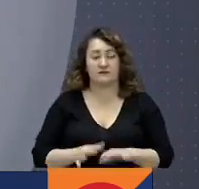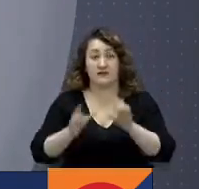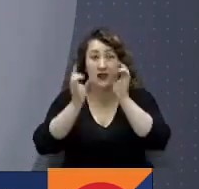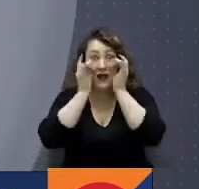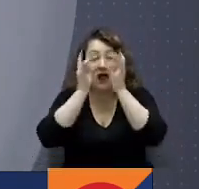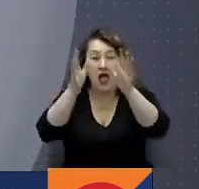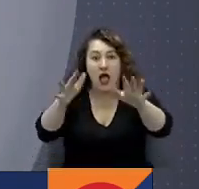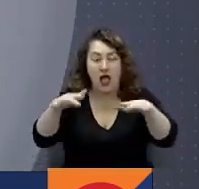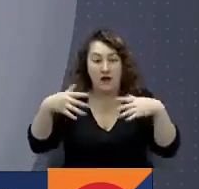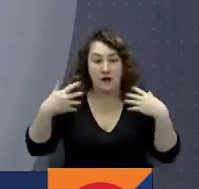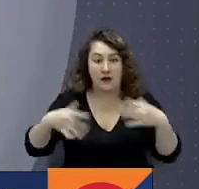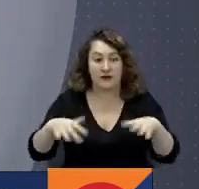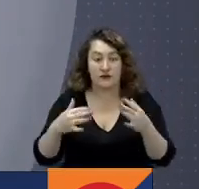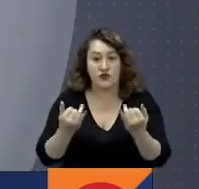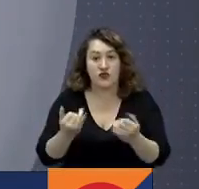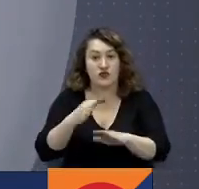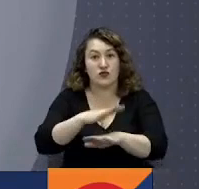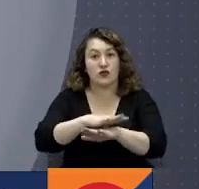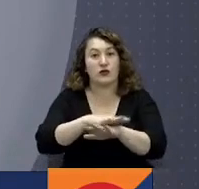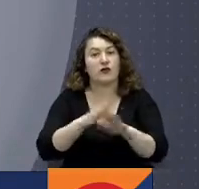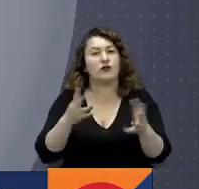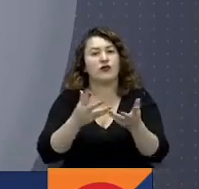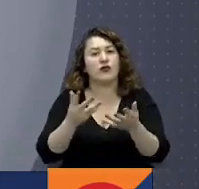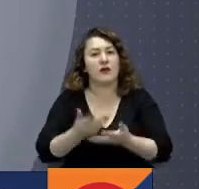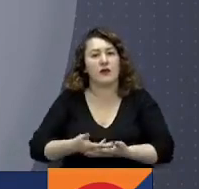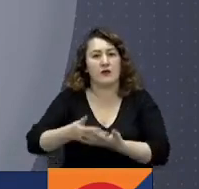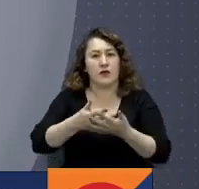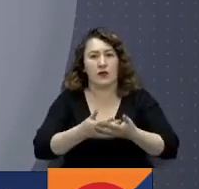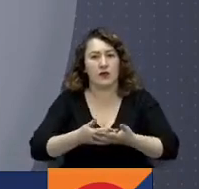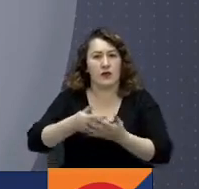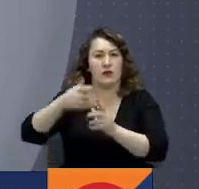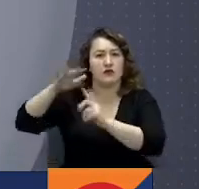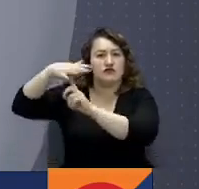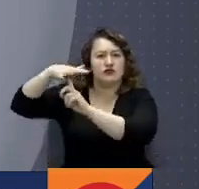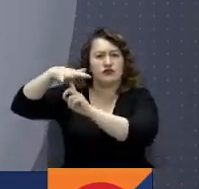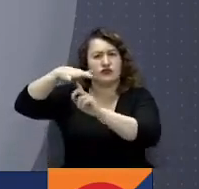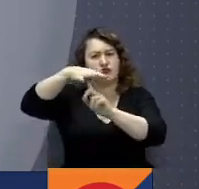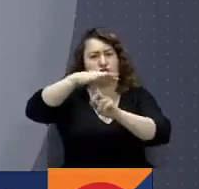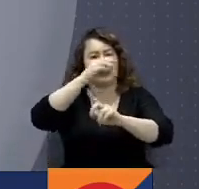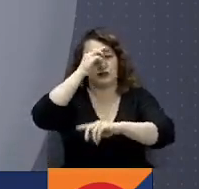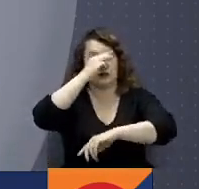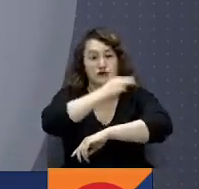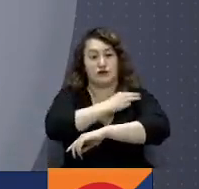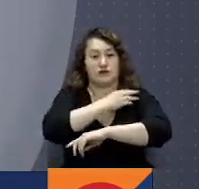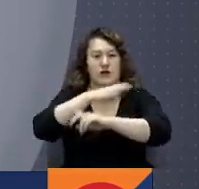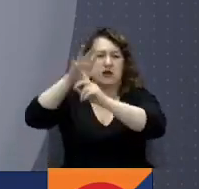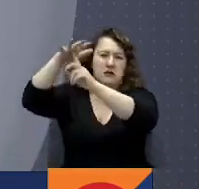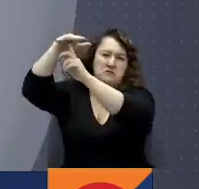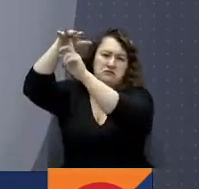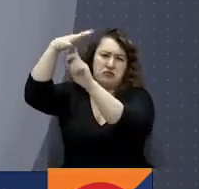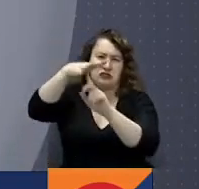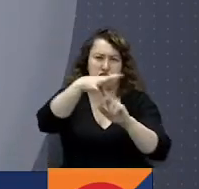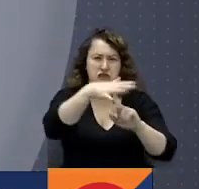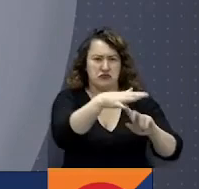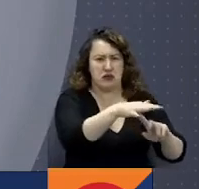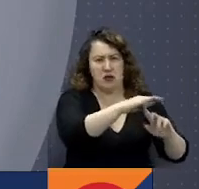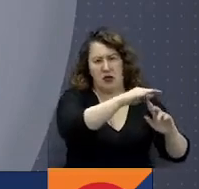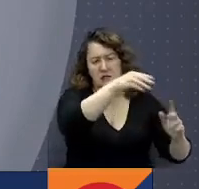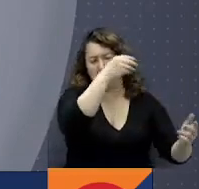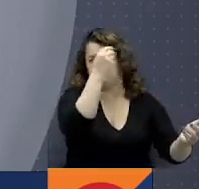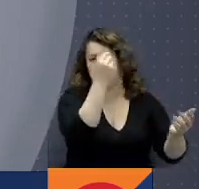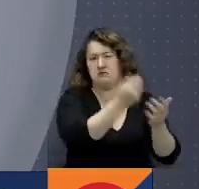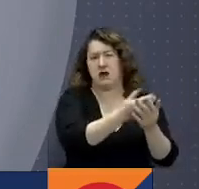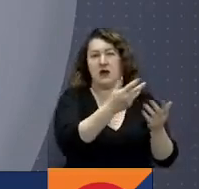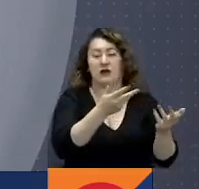tragedia aérea ocurrió esta tarde en Quibdó. Un helicóptero del Ejército Nacional se precipitó a tierra y cayó en un barrio de la capital